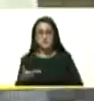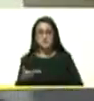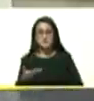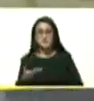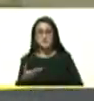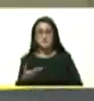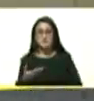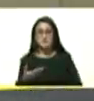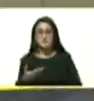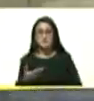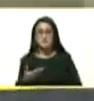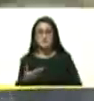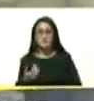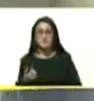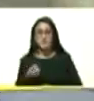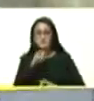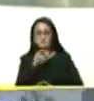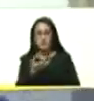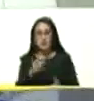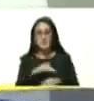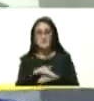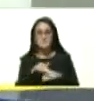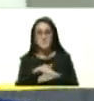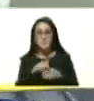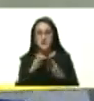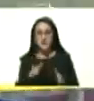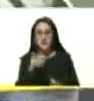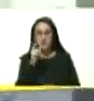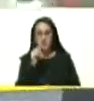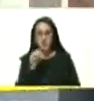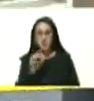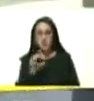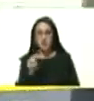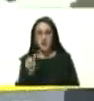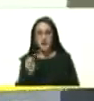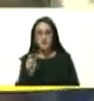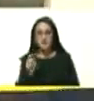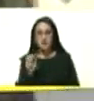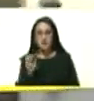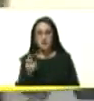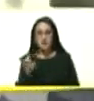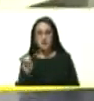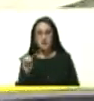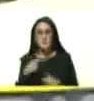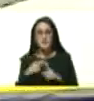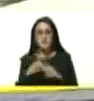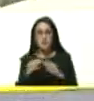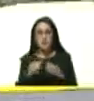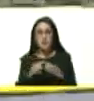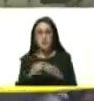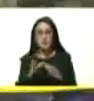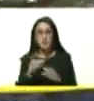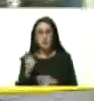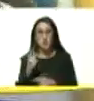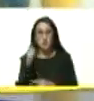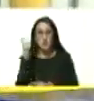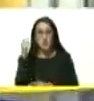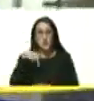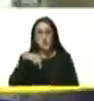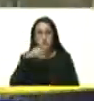que expresó nuestro ministro Castro Soteldo y además a todo el equipo, solo en Guárico este